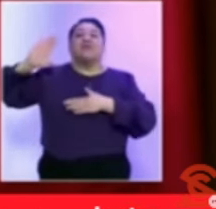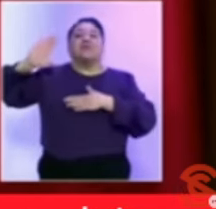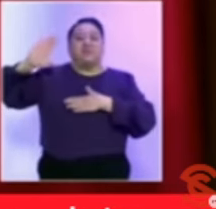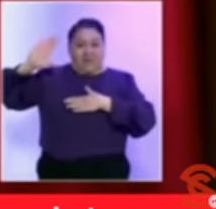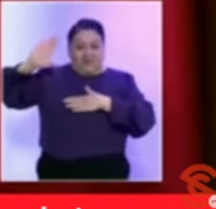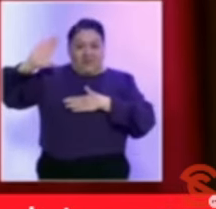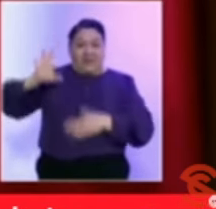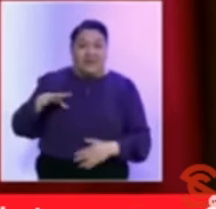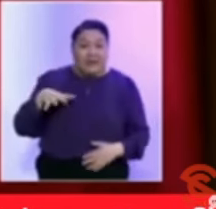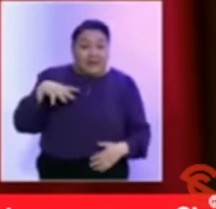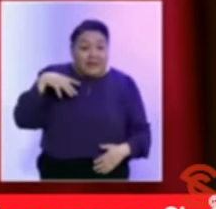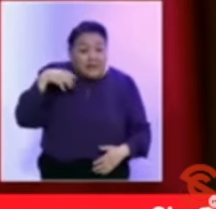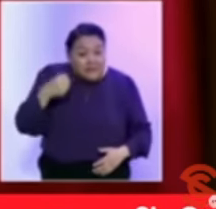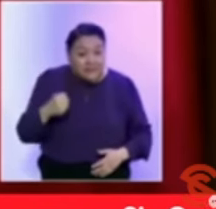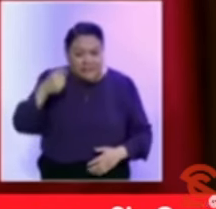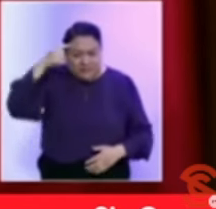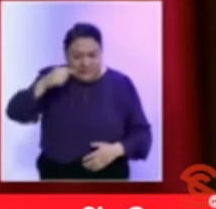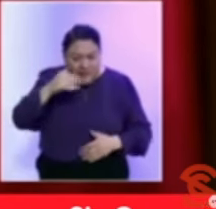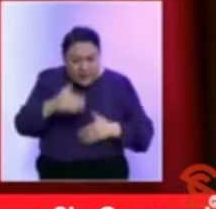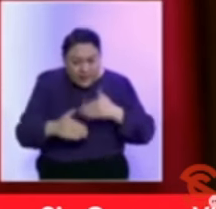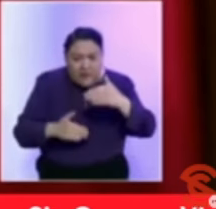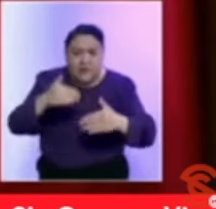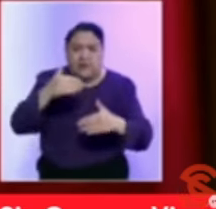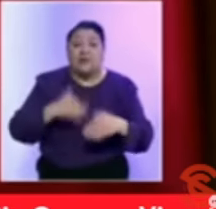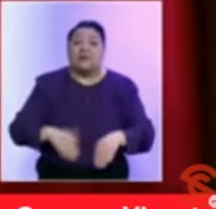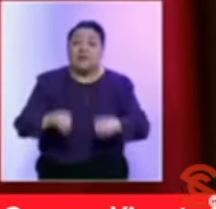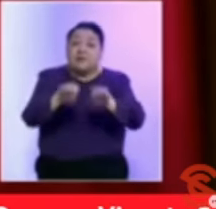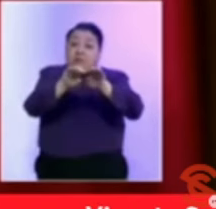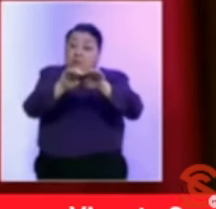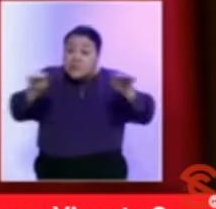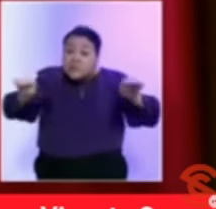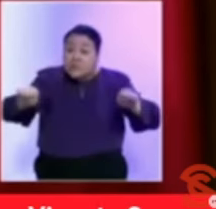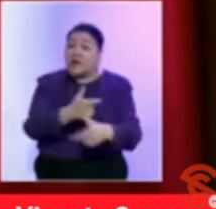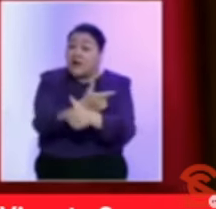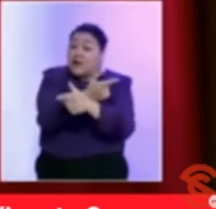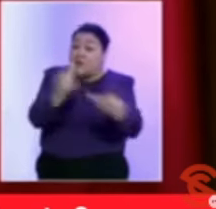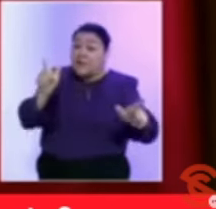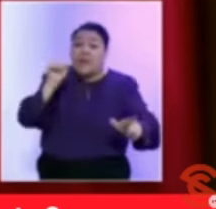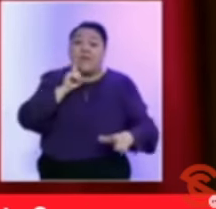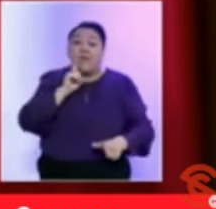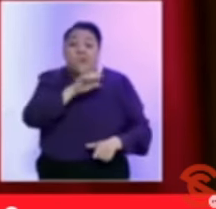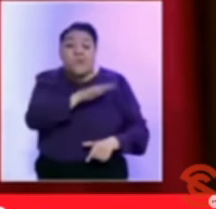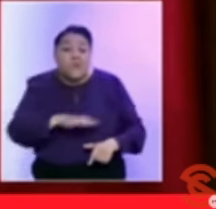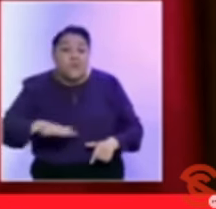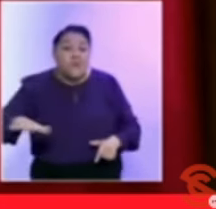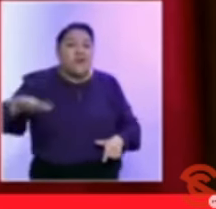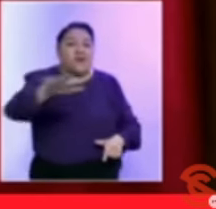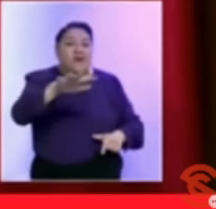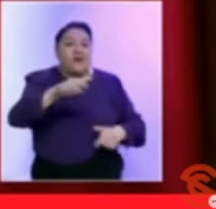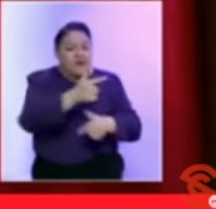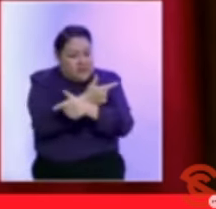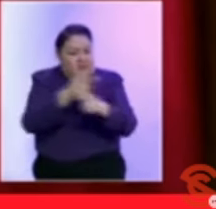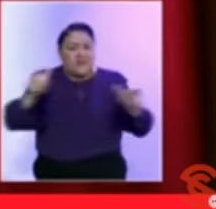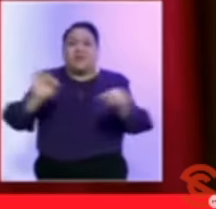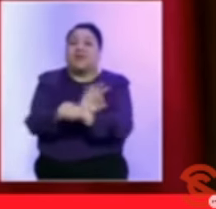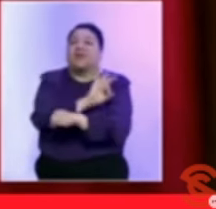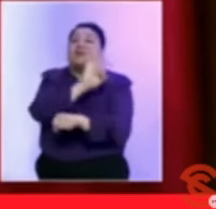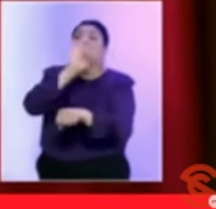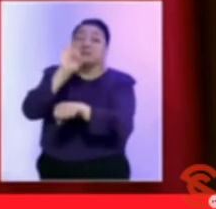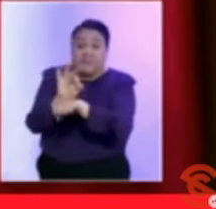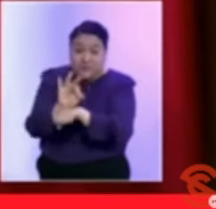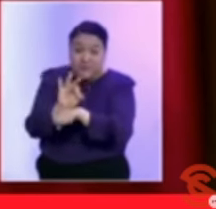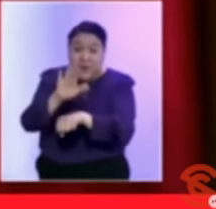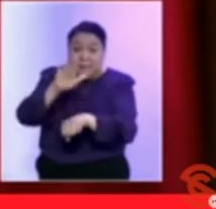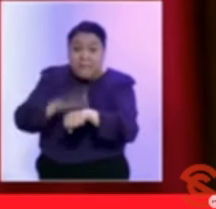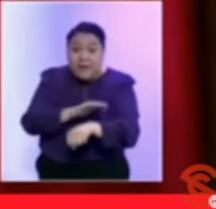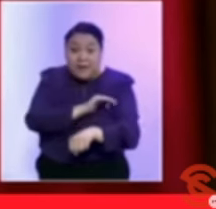para seguir construyendo igualdad y Libertad para a todas las mujeres mexicanas en especial para